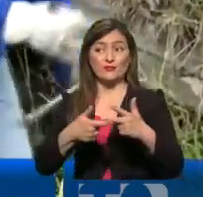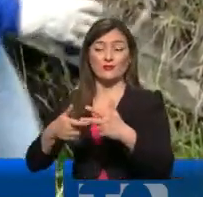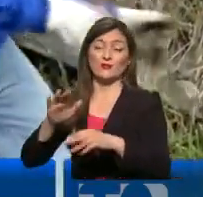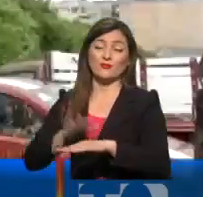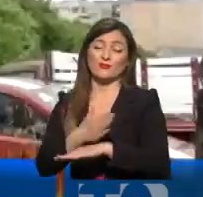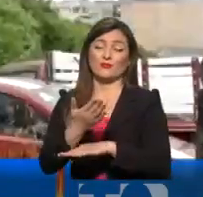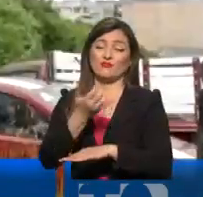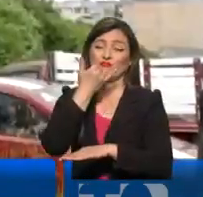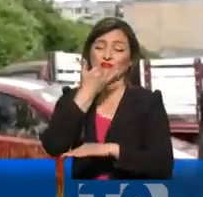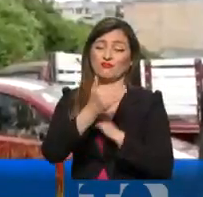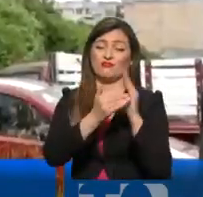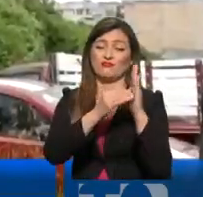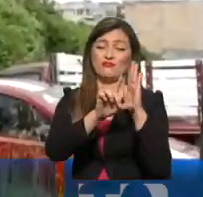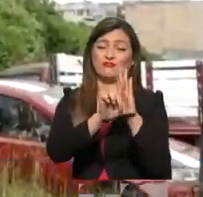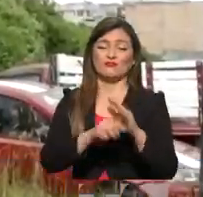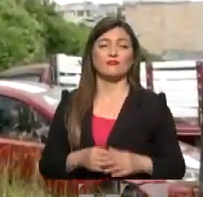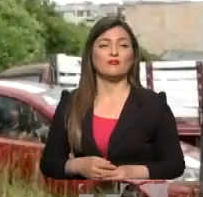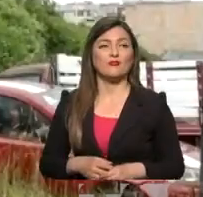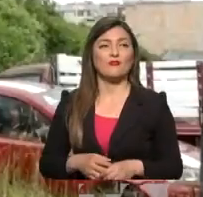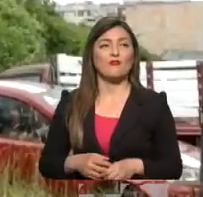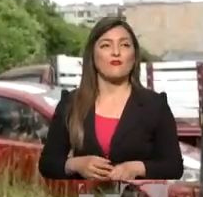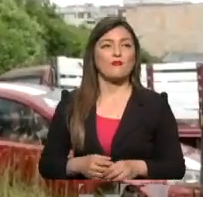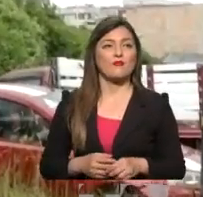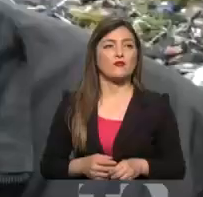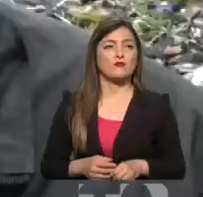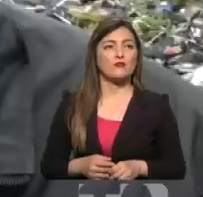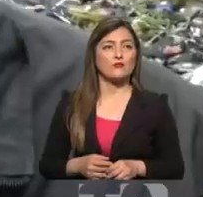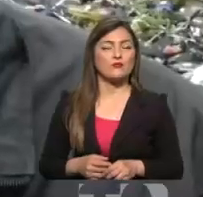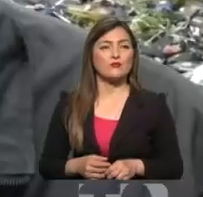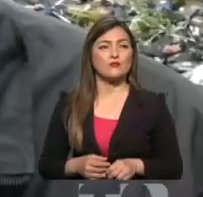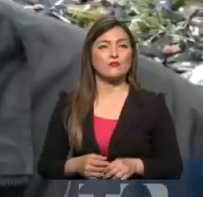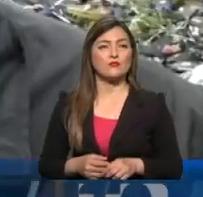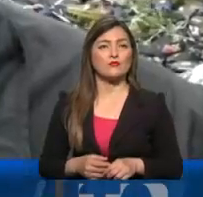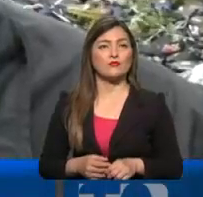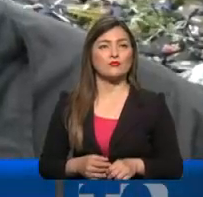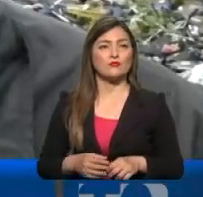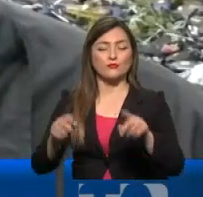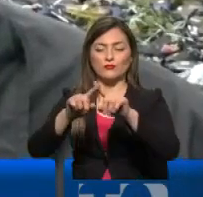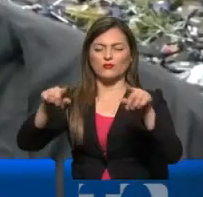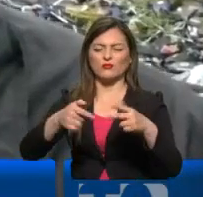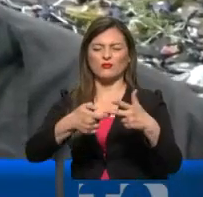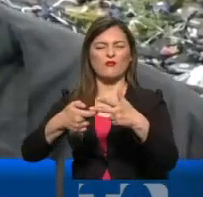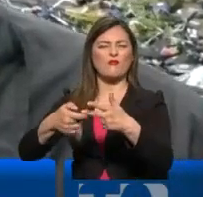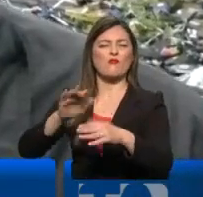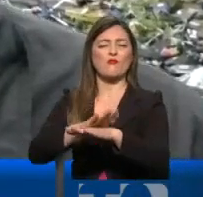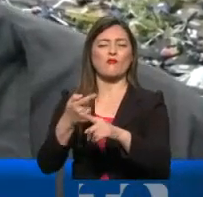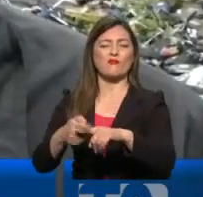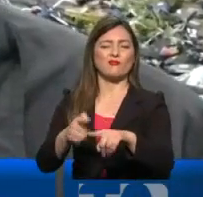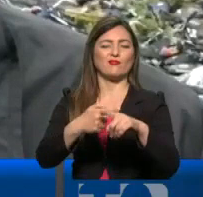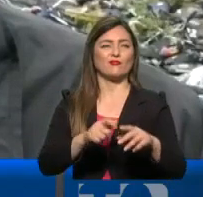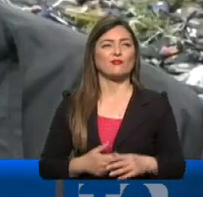diferentes infracciones y delitos estos vehículos están siendo retenidos en estos patios de policía judicial por diferentes causas